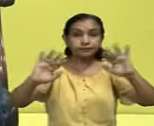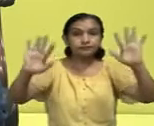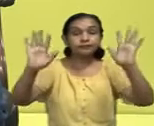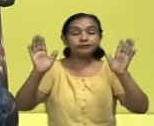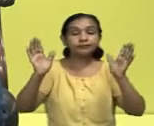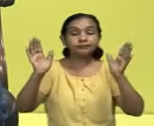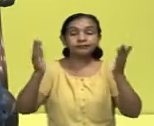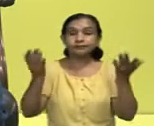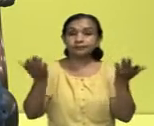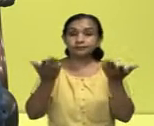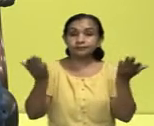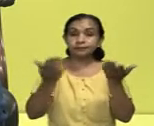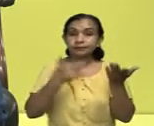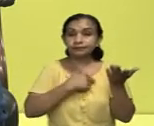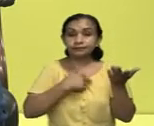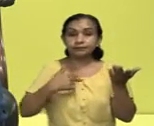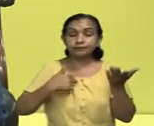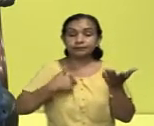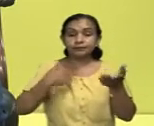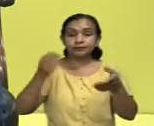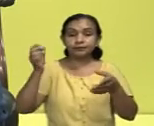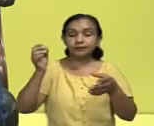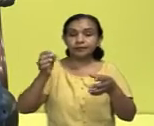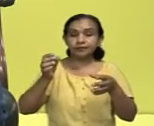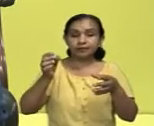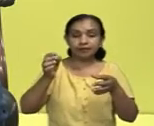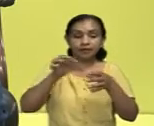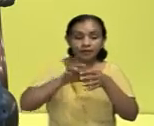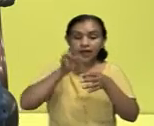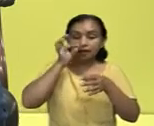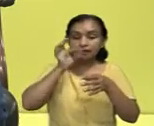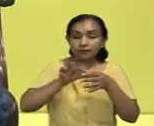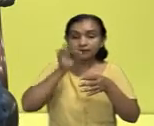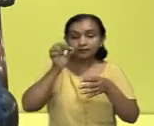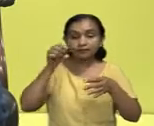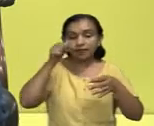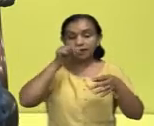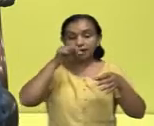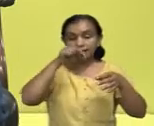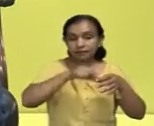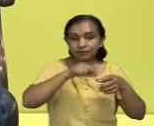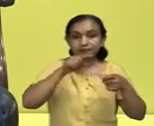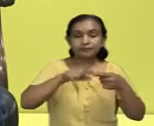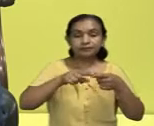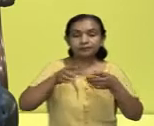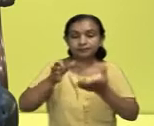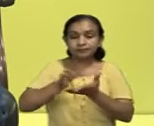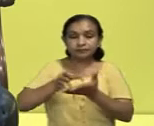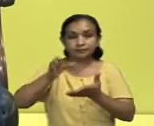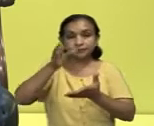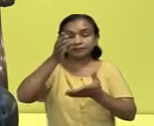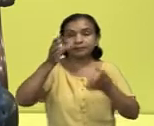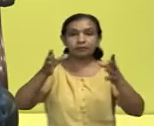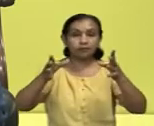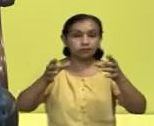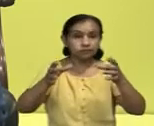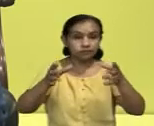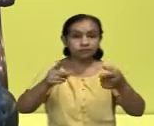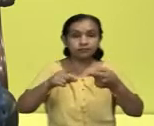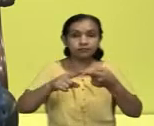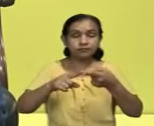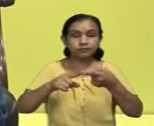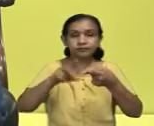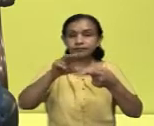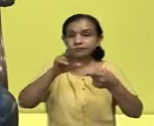criaderos artificiales, como pueden ser las bolsas de meneitos que almacenan agua en su interior, las botellas, las latas, hasta en el